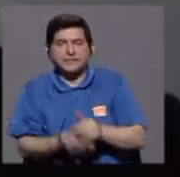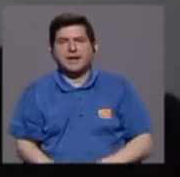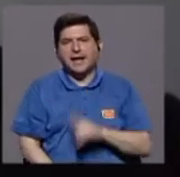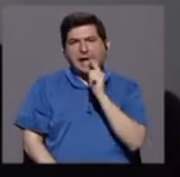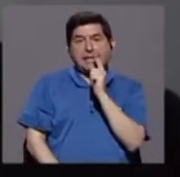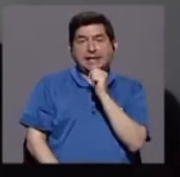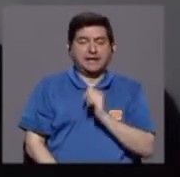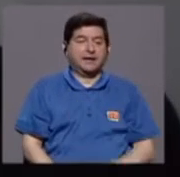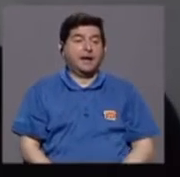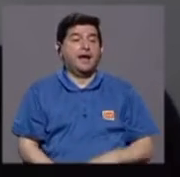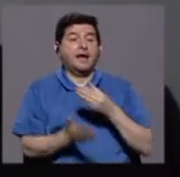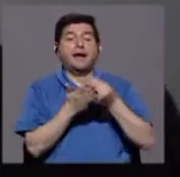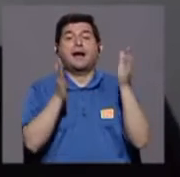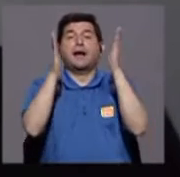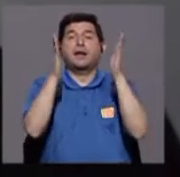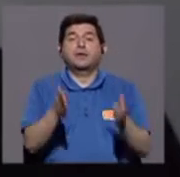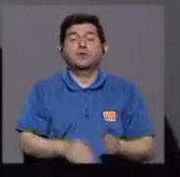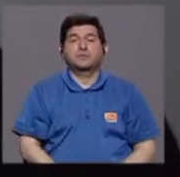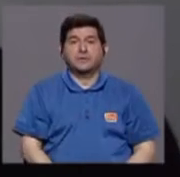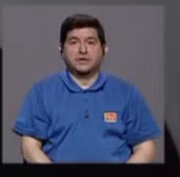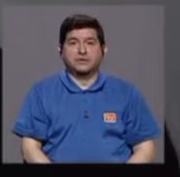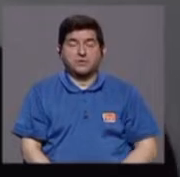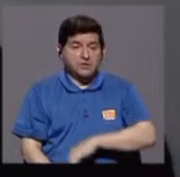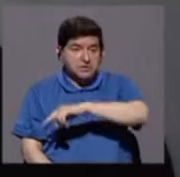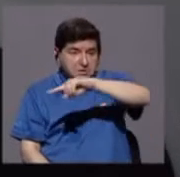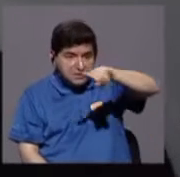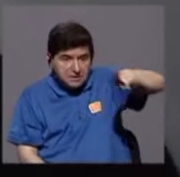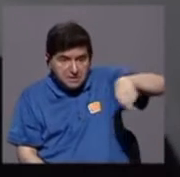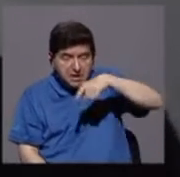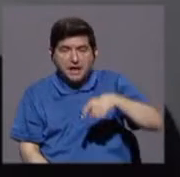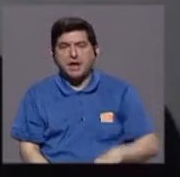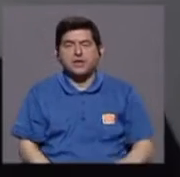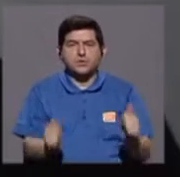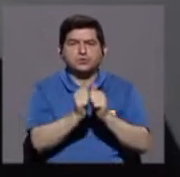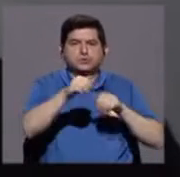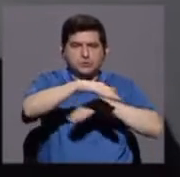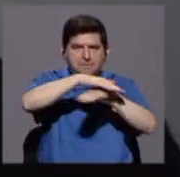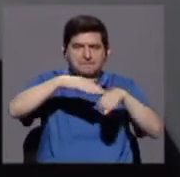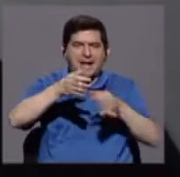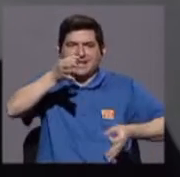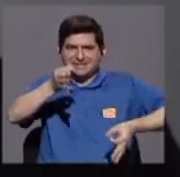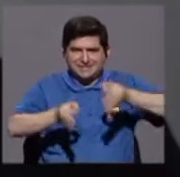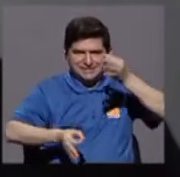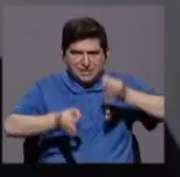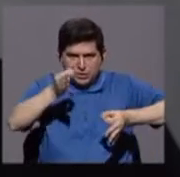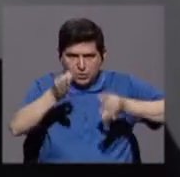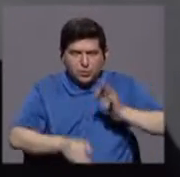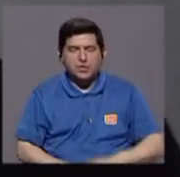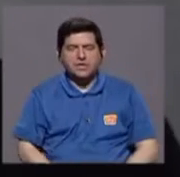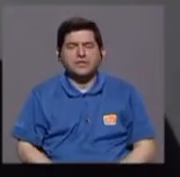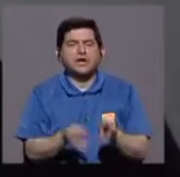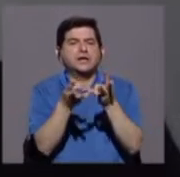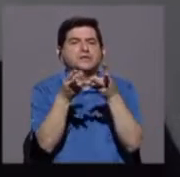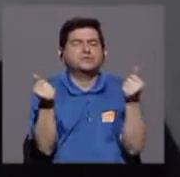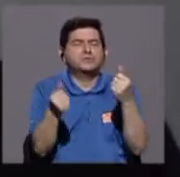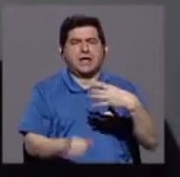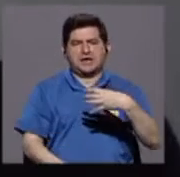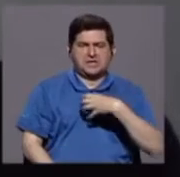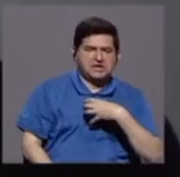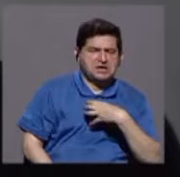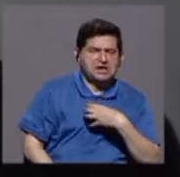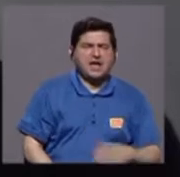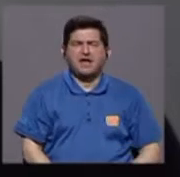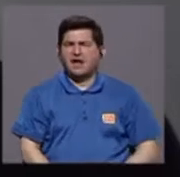consumidores a resolver con fundamento jurídico las quejas,